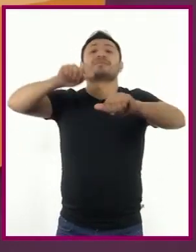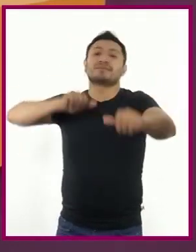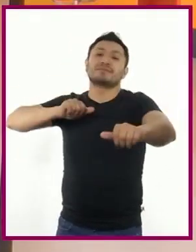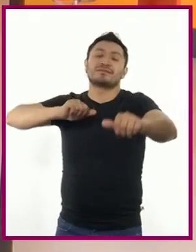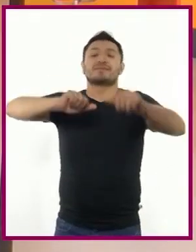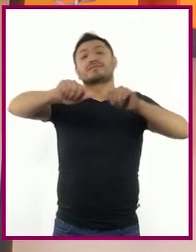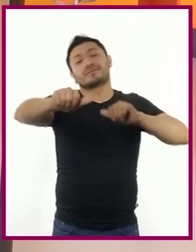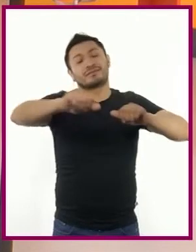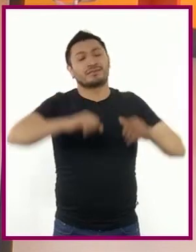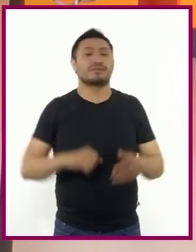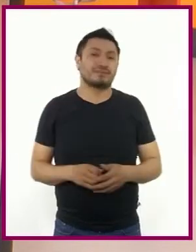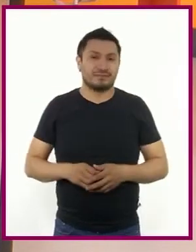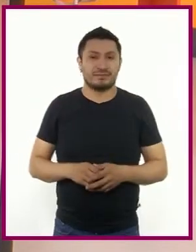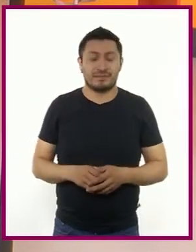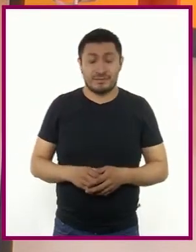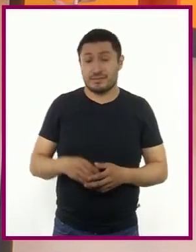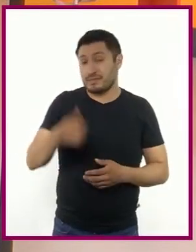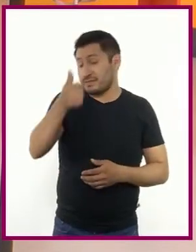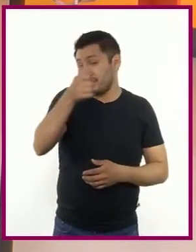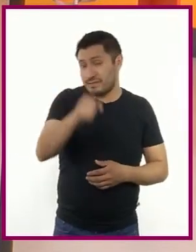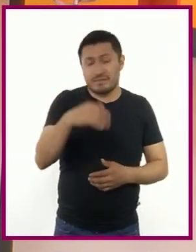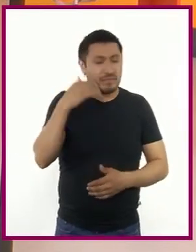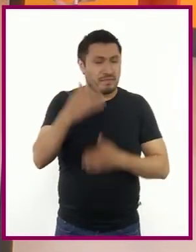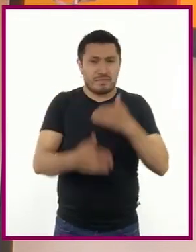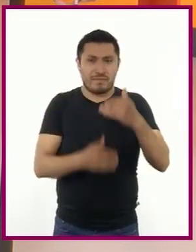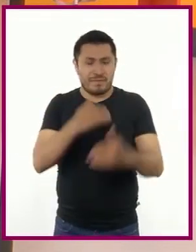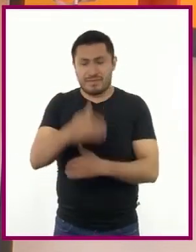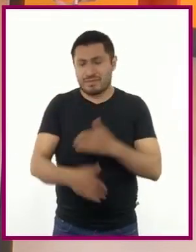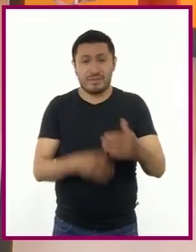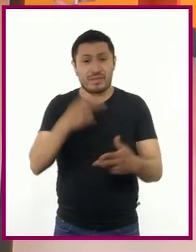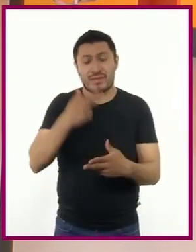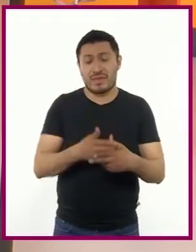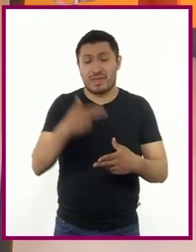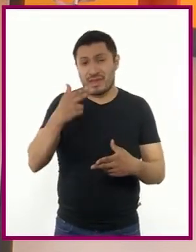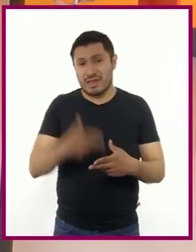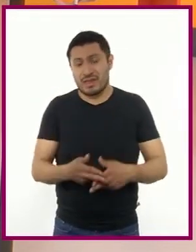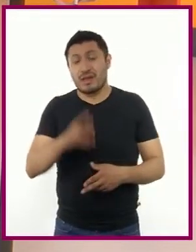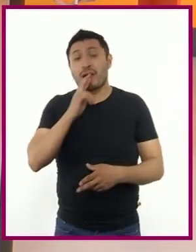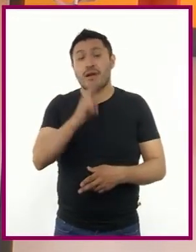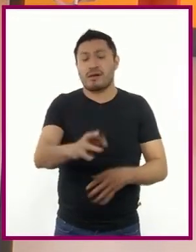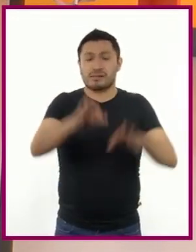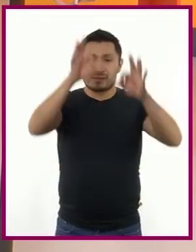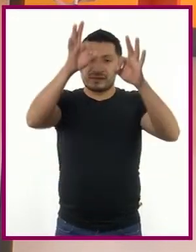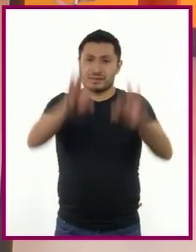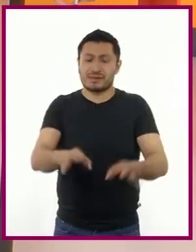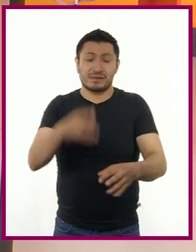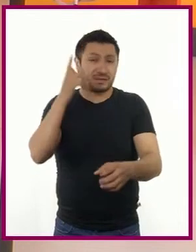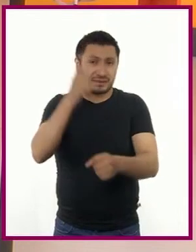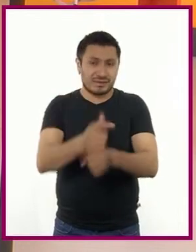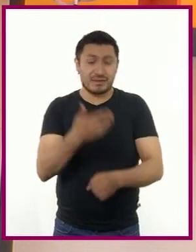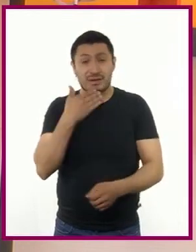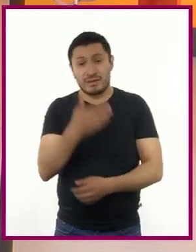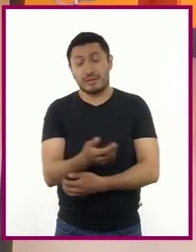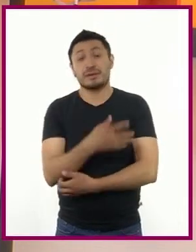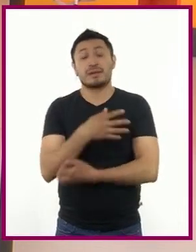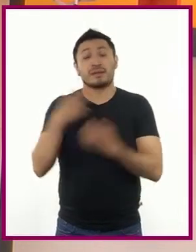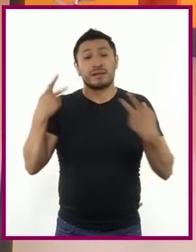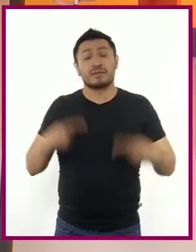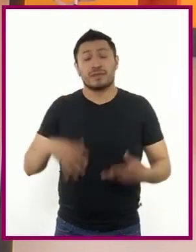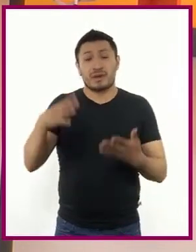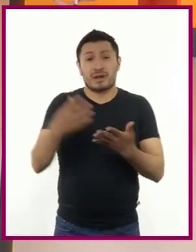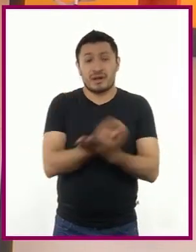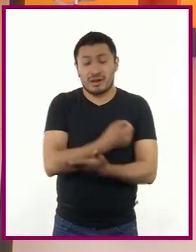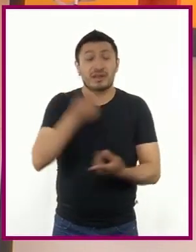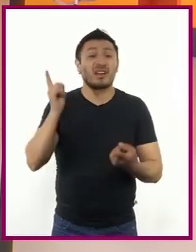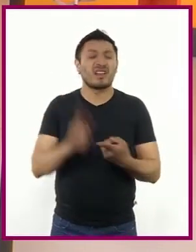juega. Así, se realizará la dinámica hasta llegar a la respuesta correcta. Gana la persona que infiera